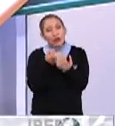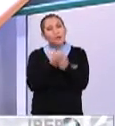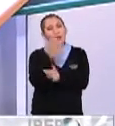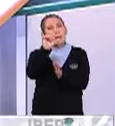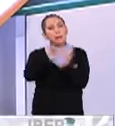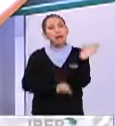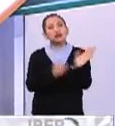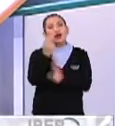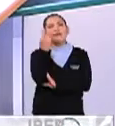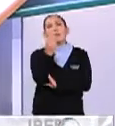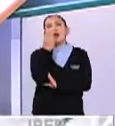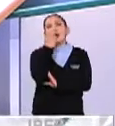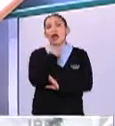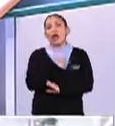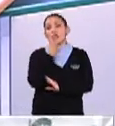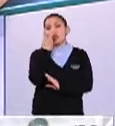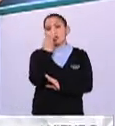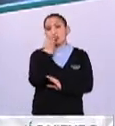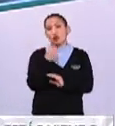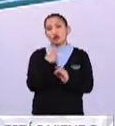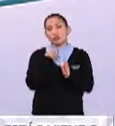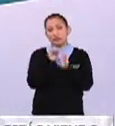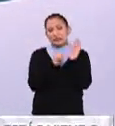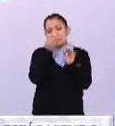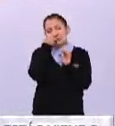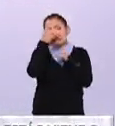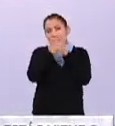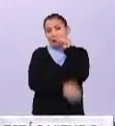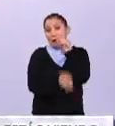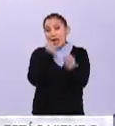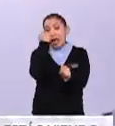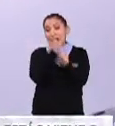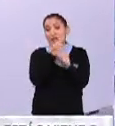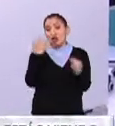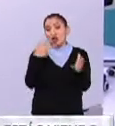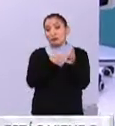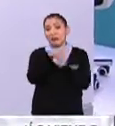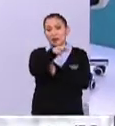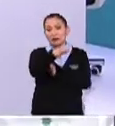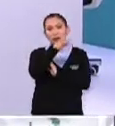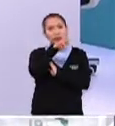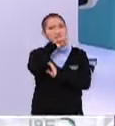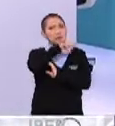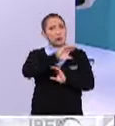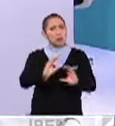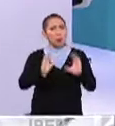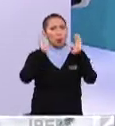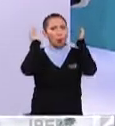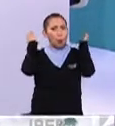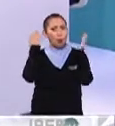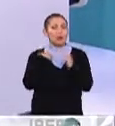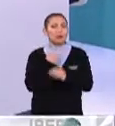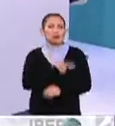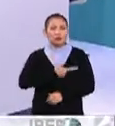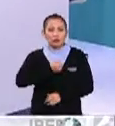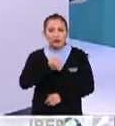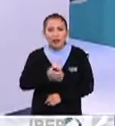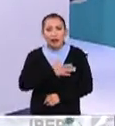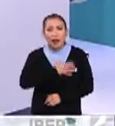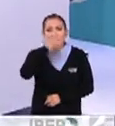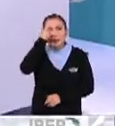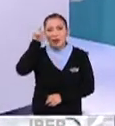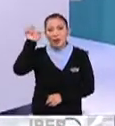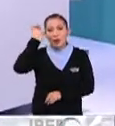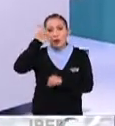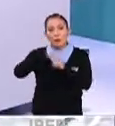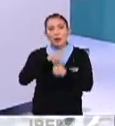nuevo mes de noviembre, a dos meses, Ana Cristina, de concluir este 2018. Qué rápido se ha ido. Es un gusto saludarlos. Muy buenas noches